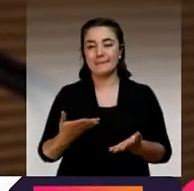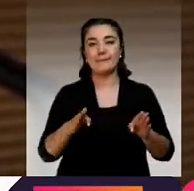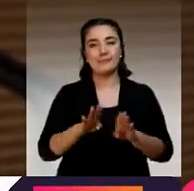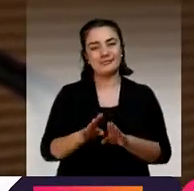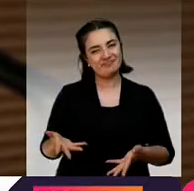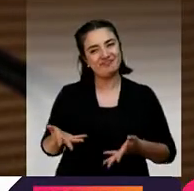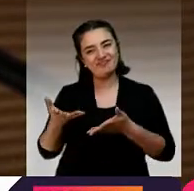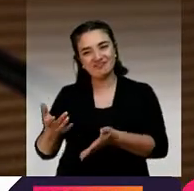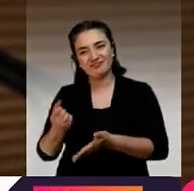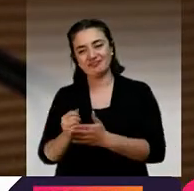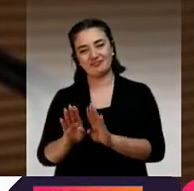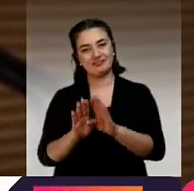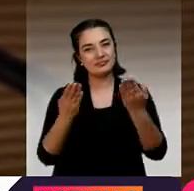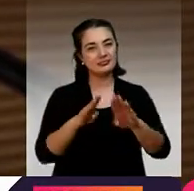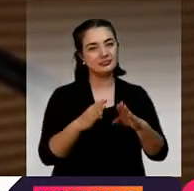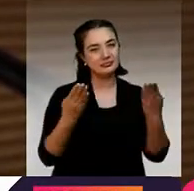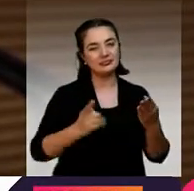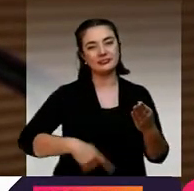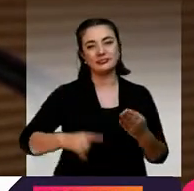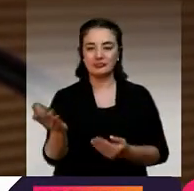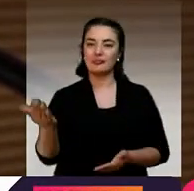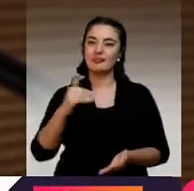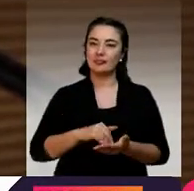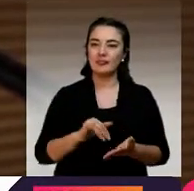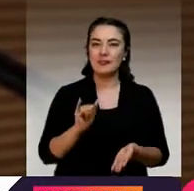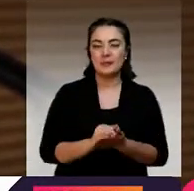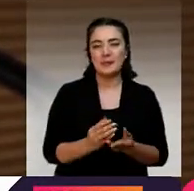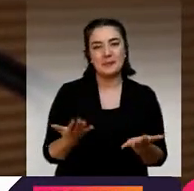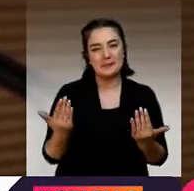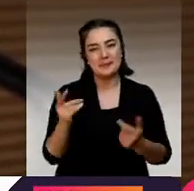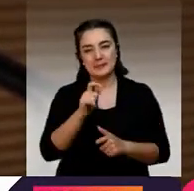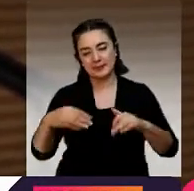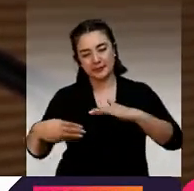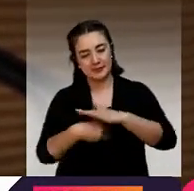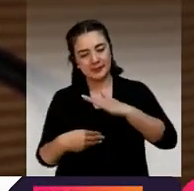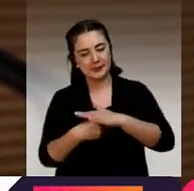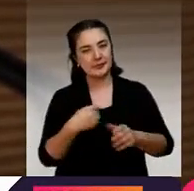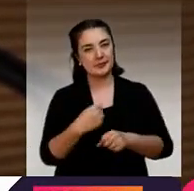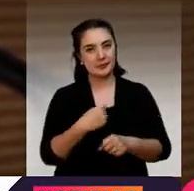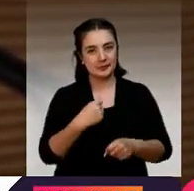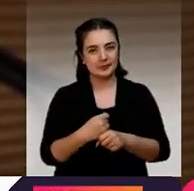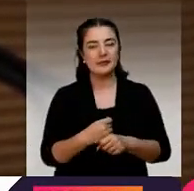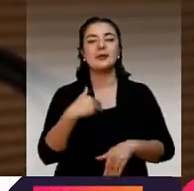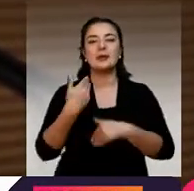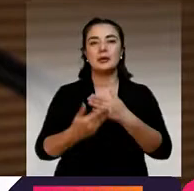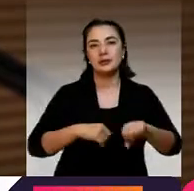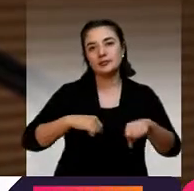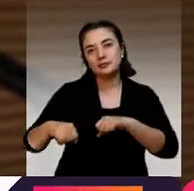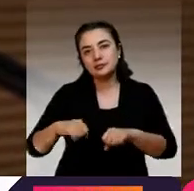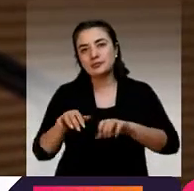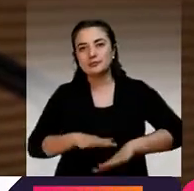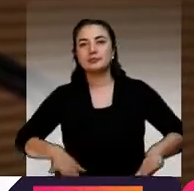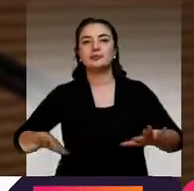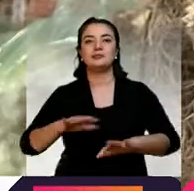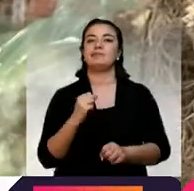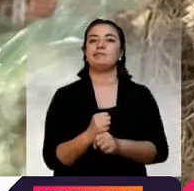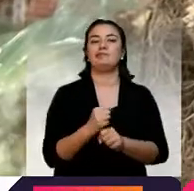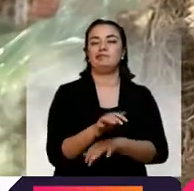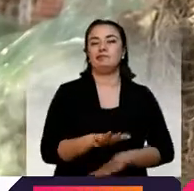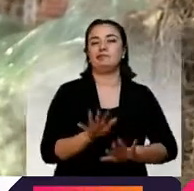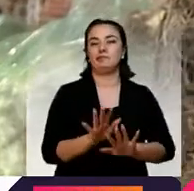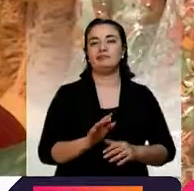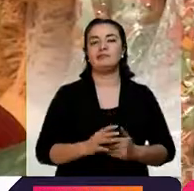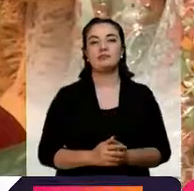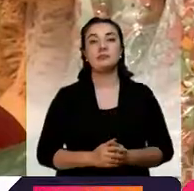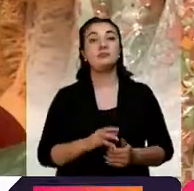se reactiven, puedan volver a generar empleos y así empezar a dinamizar la producción agropecuaria. El